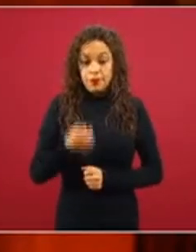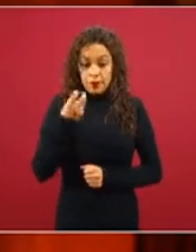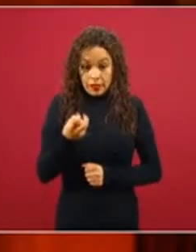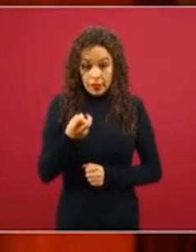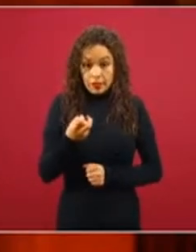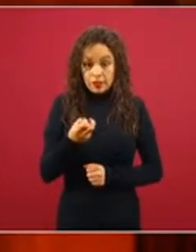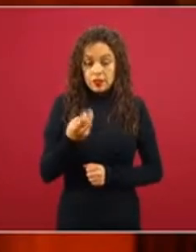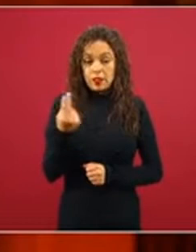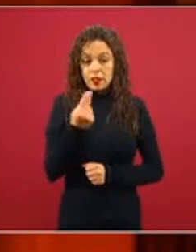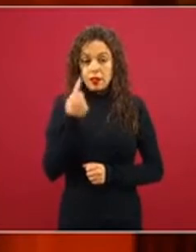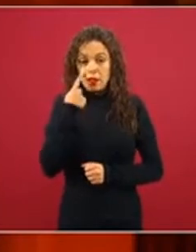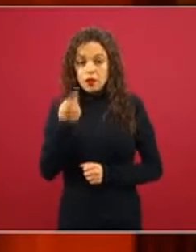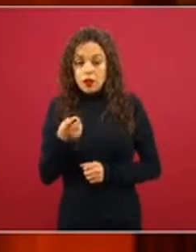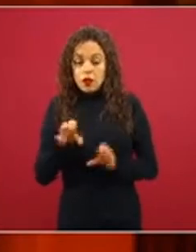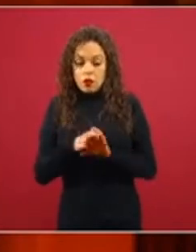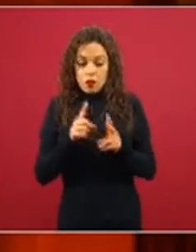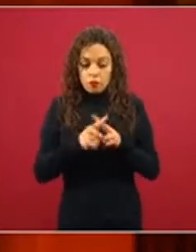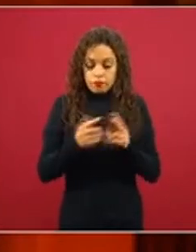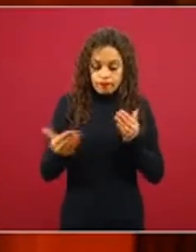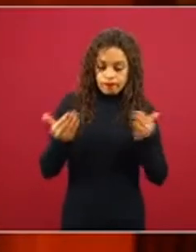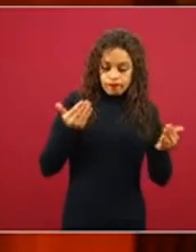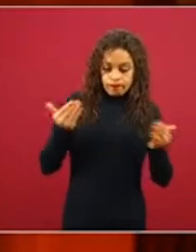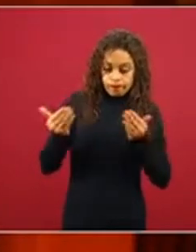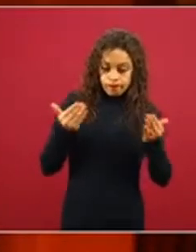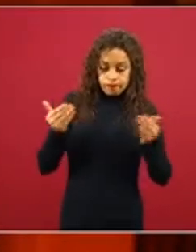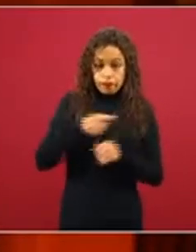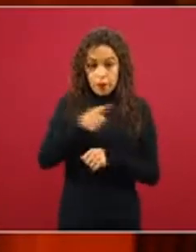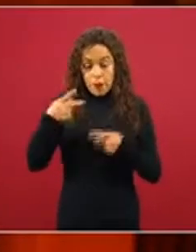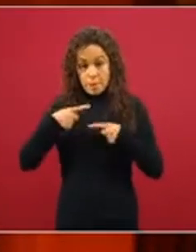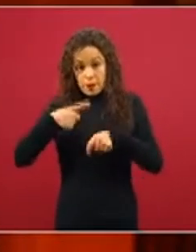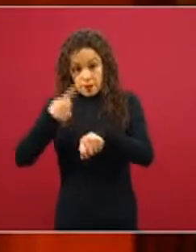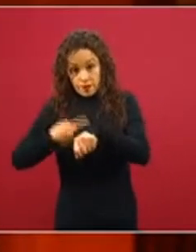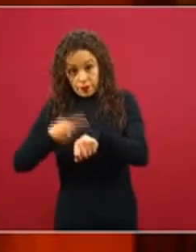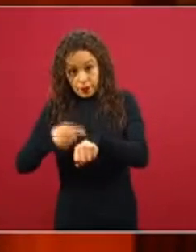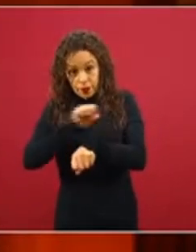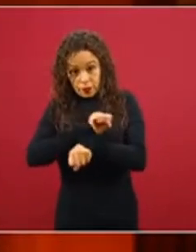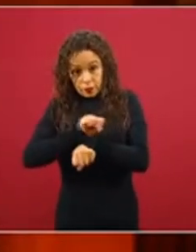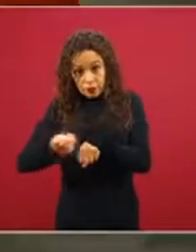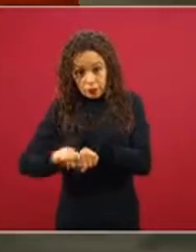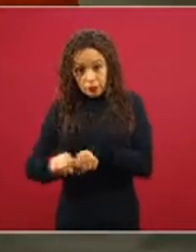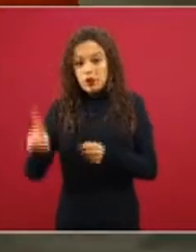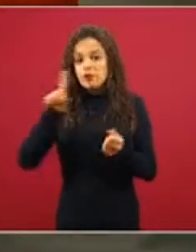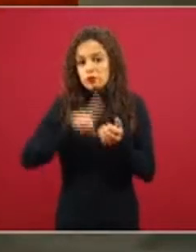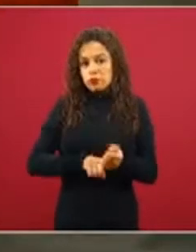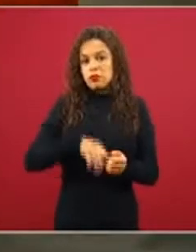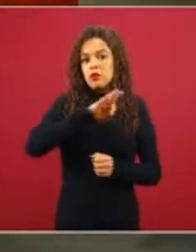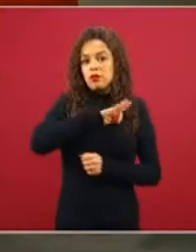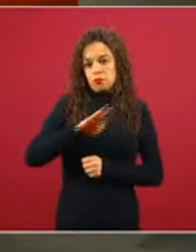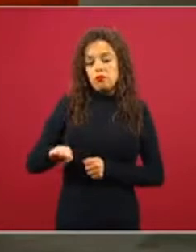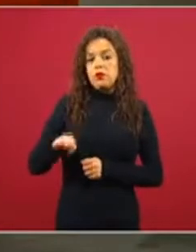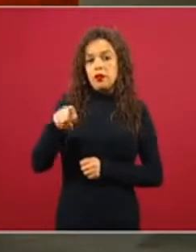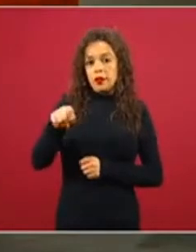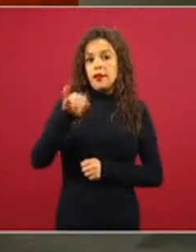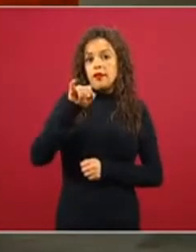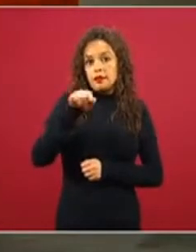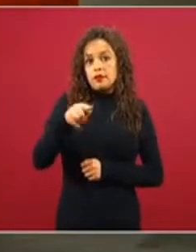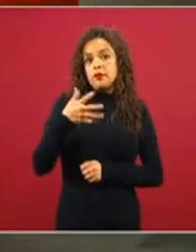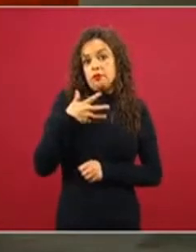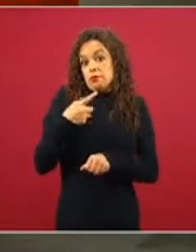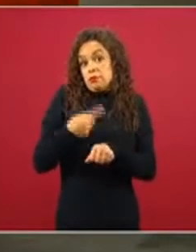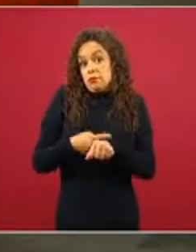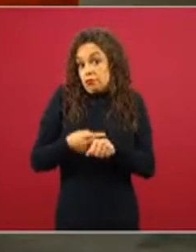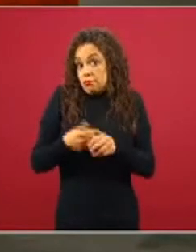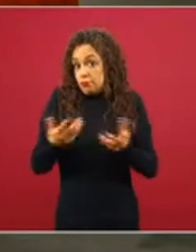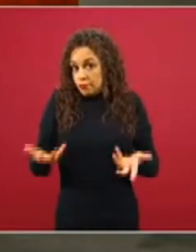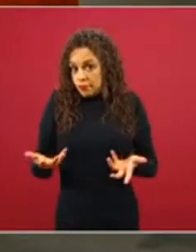personas que están teniendo enfermedad leve pudieran también ser casos, porque sería a lo mejor mucho más sencillo irnos